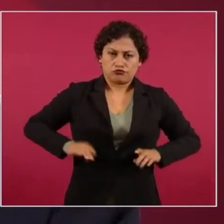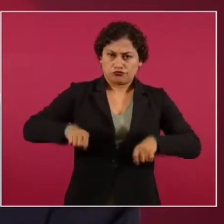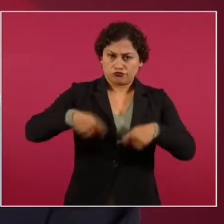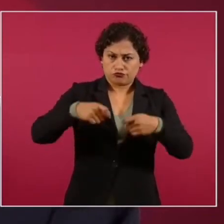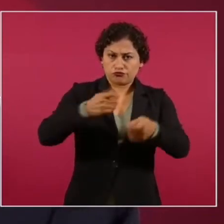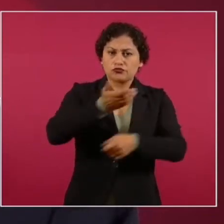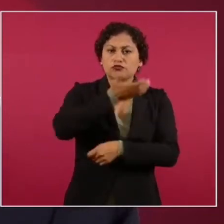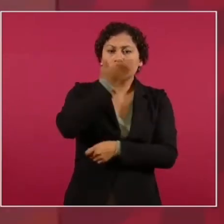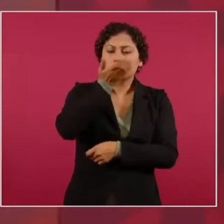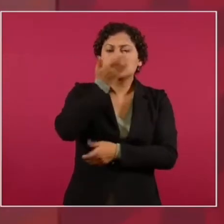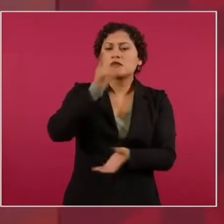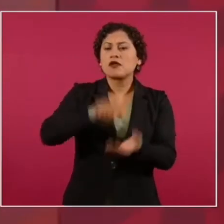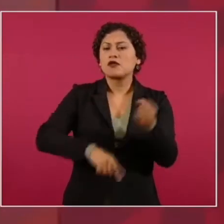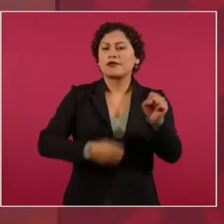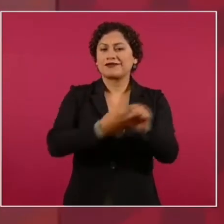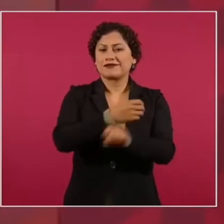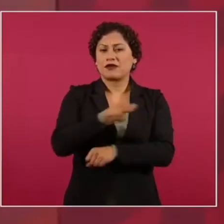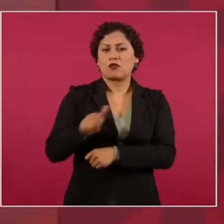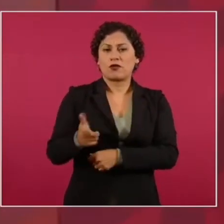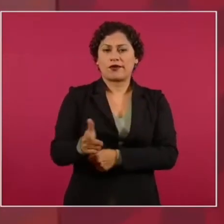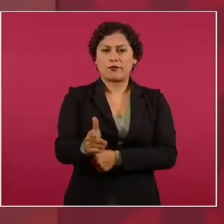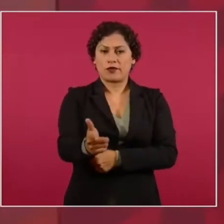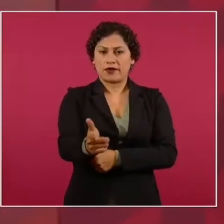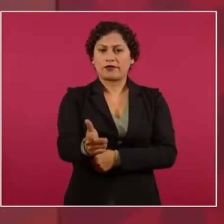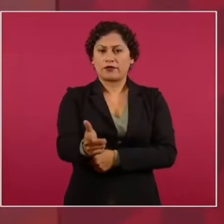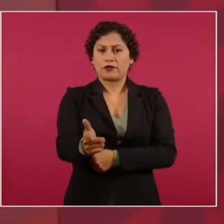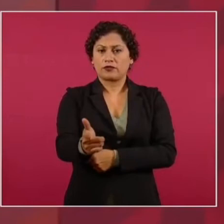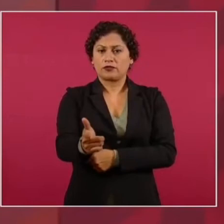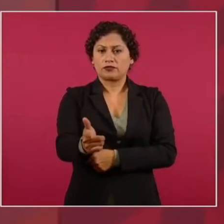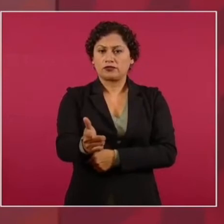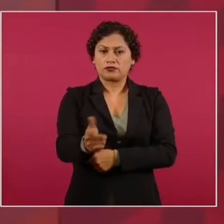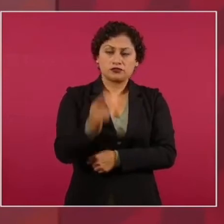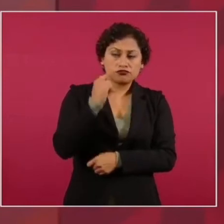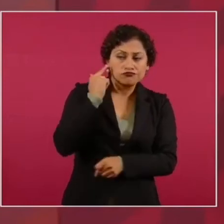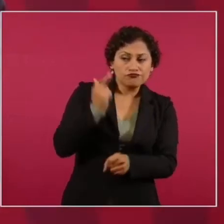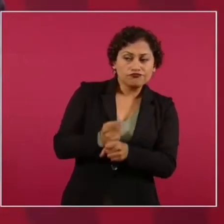en el estado de Guanajuato lo asesinaron,